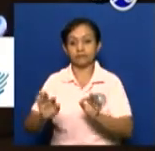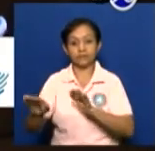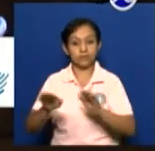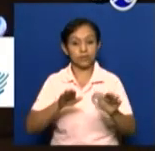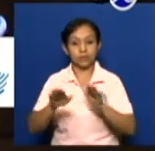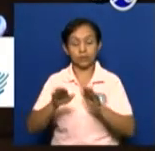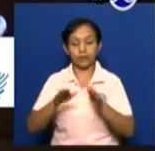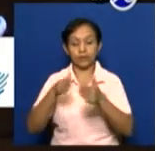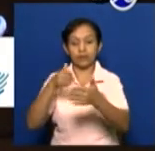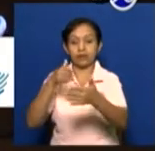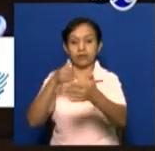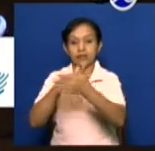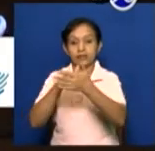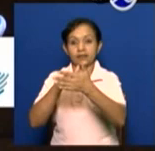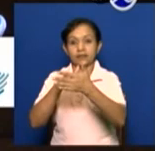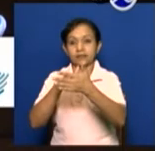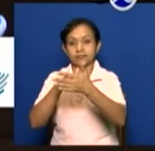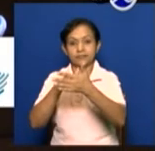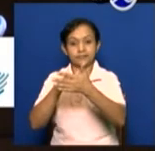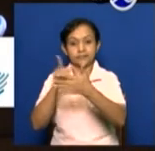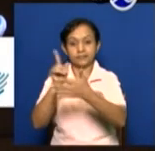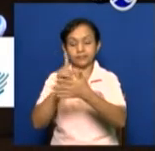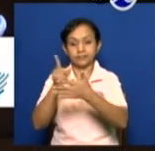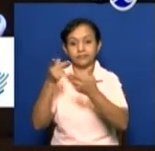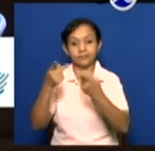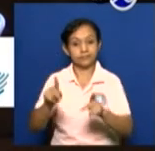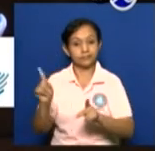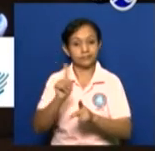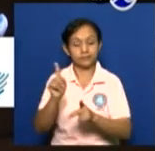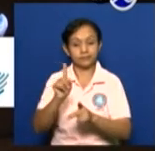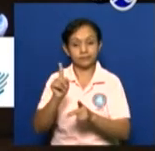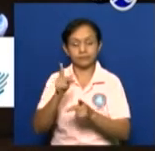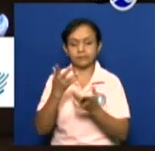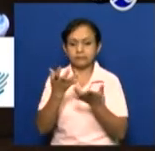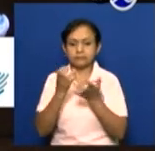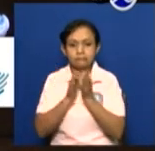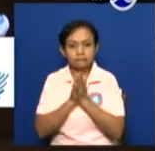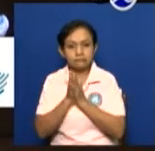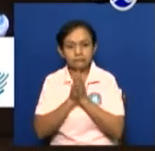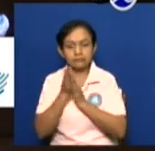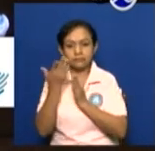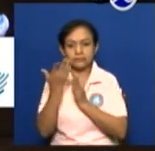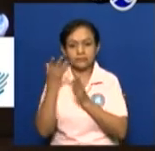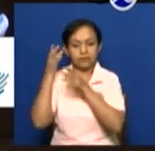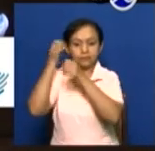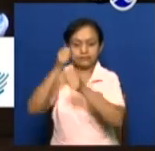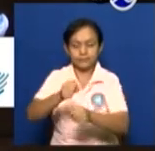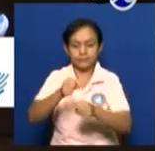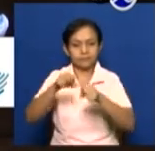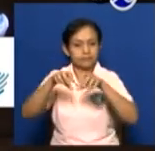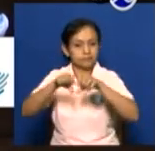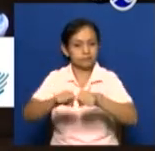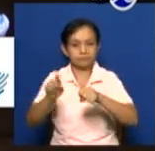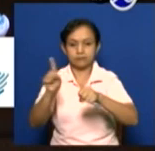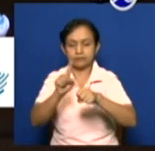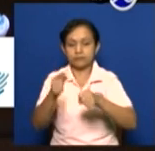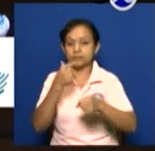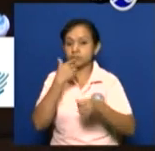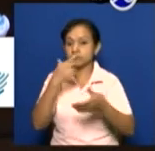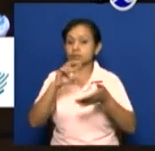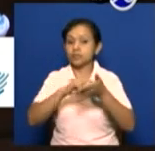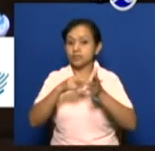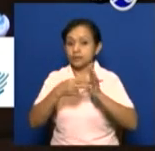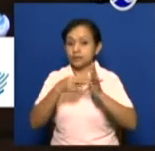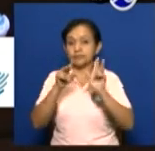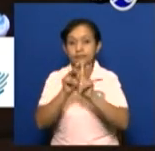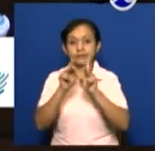estar estancados, pero no los deseamos en forma de conquista. Y es por eso que